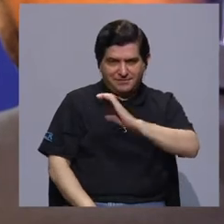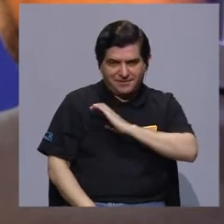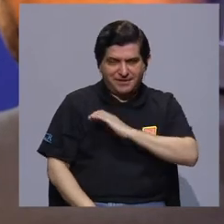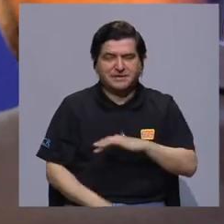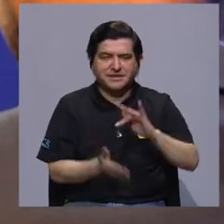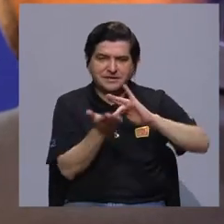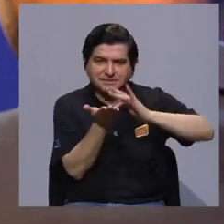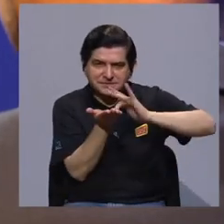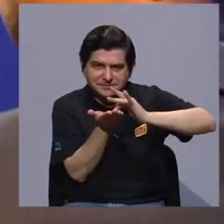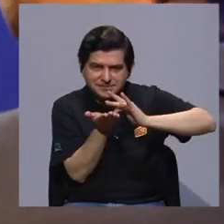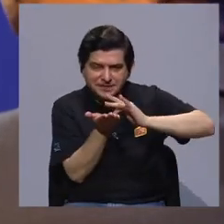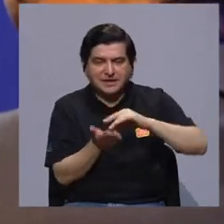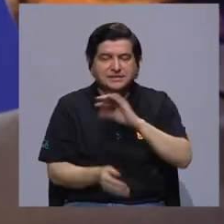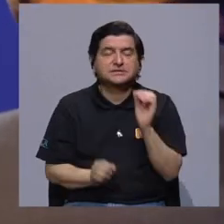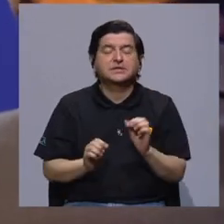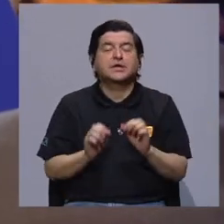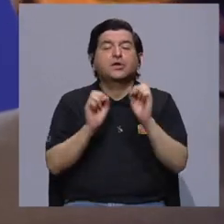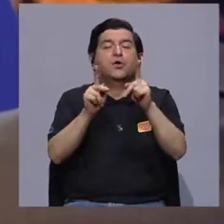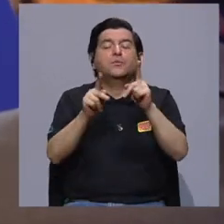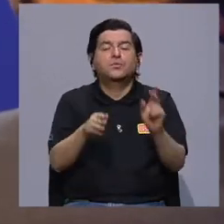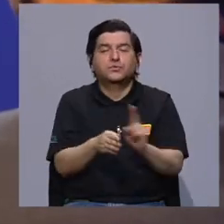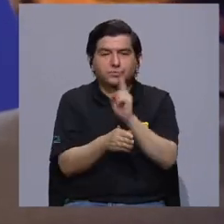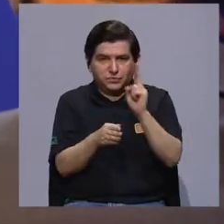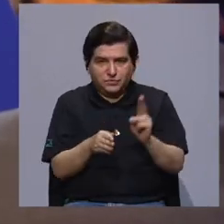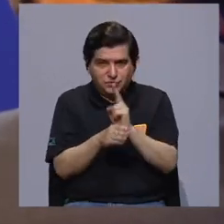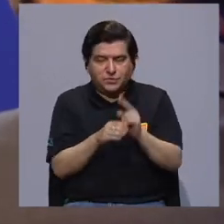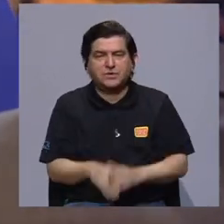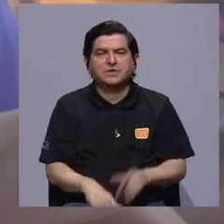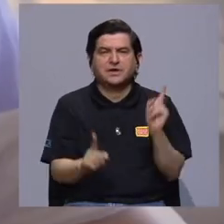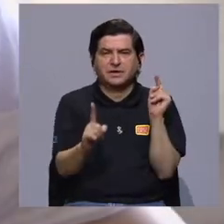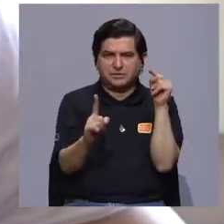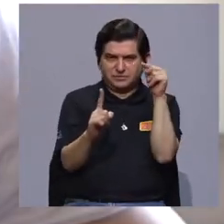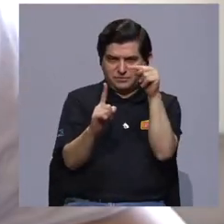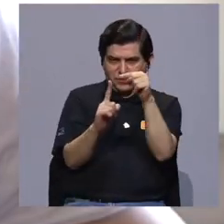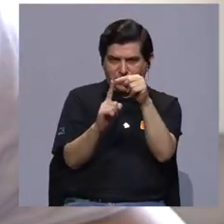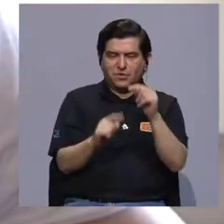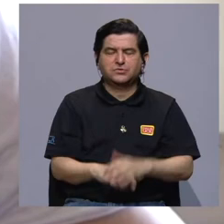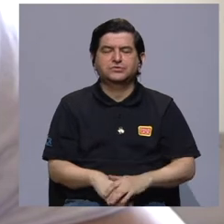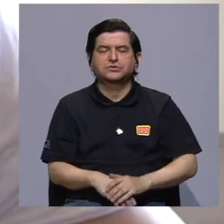propiedades medicinales y posibles utilidades con fines